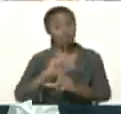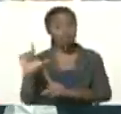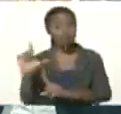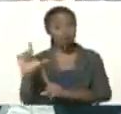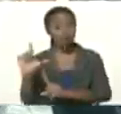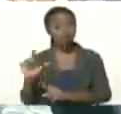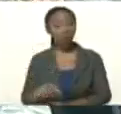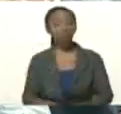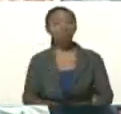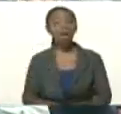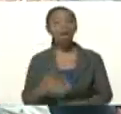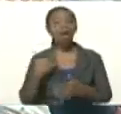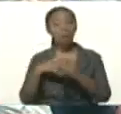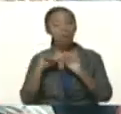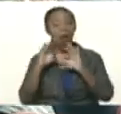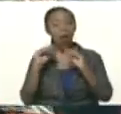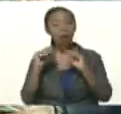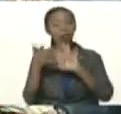Ya vamos a hablar de eso.